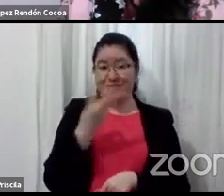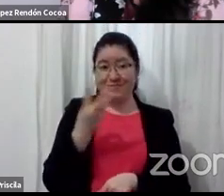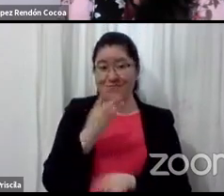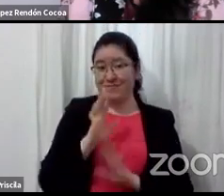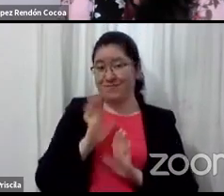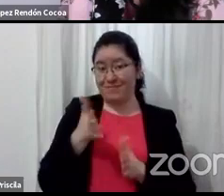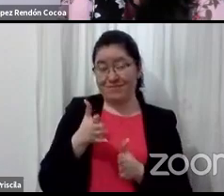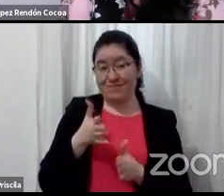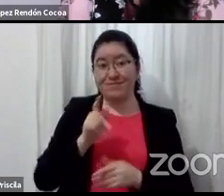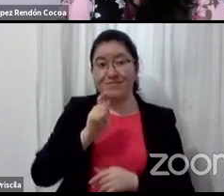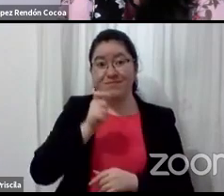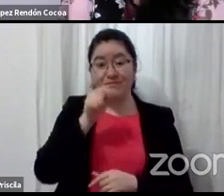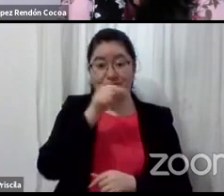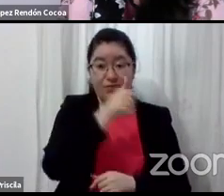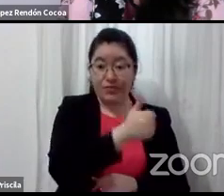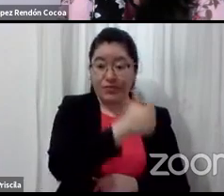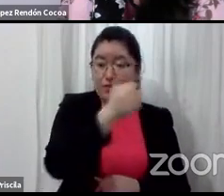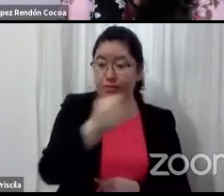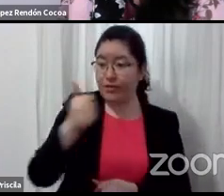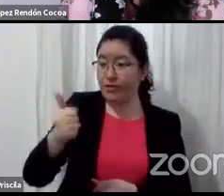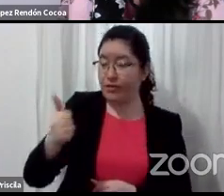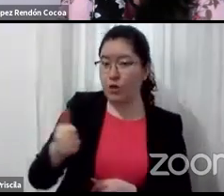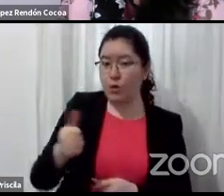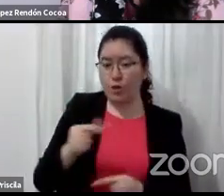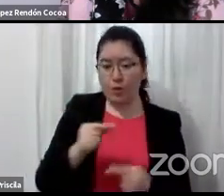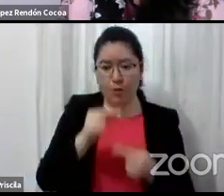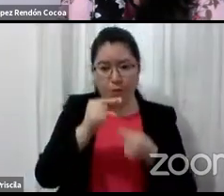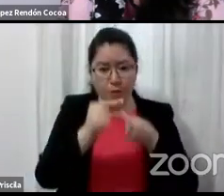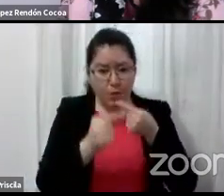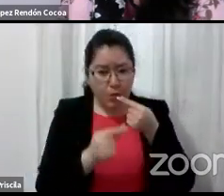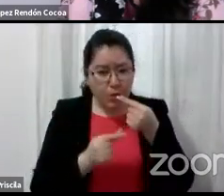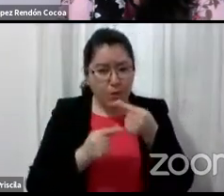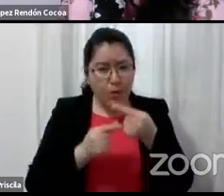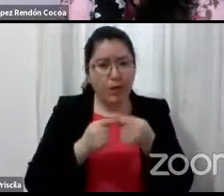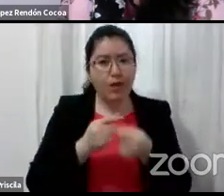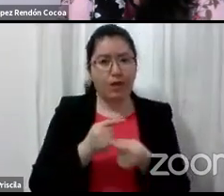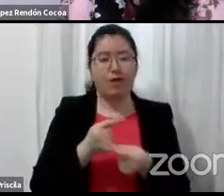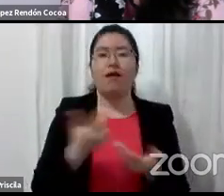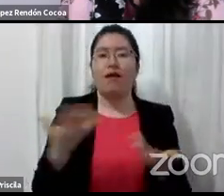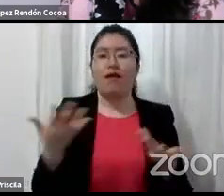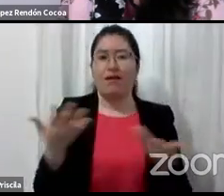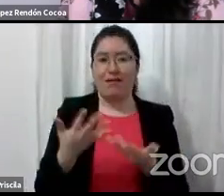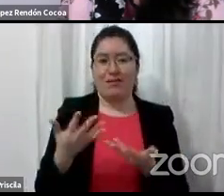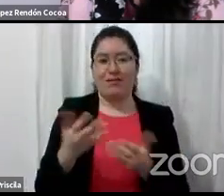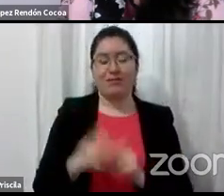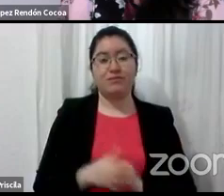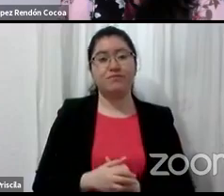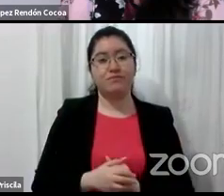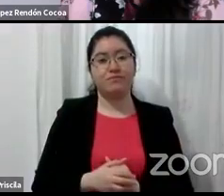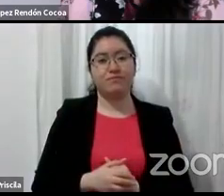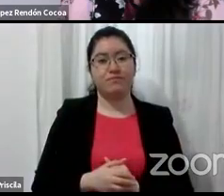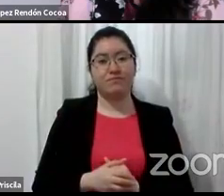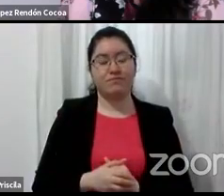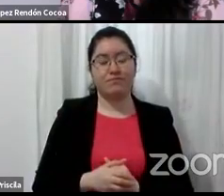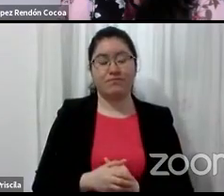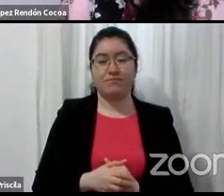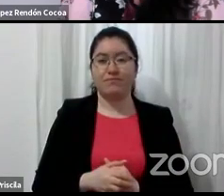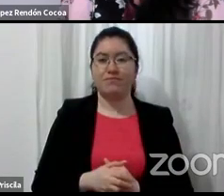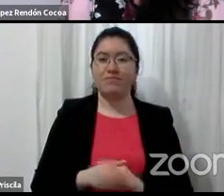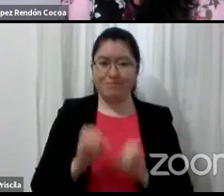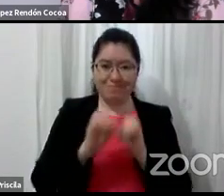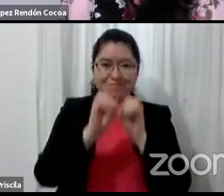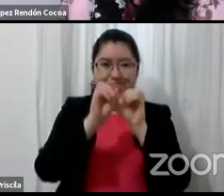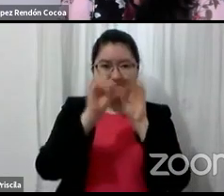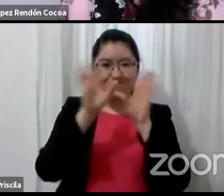que vayan asumiendo su propio proceso, pero por supuesto que hay una cuestión importante, pero yo creo que es